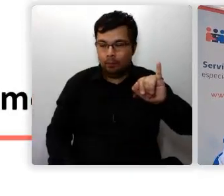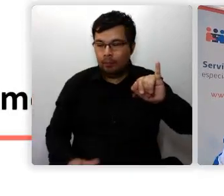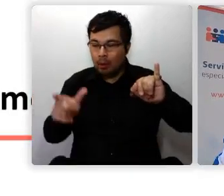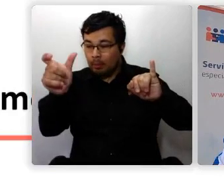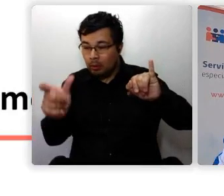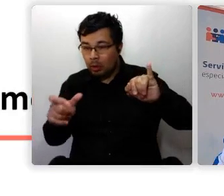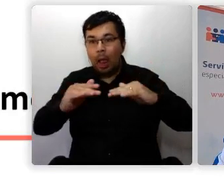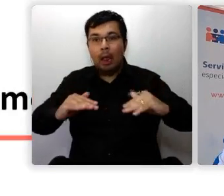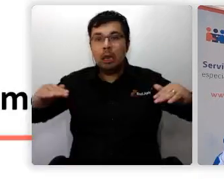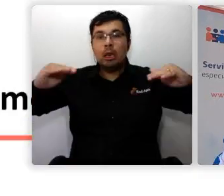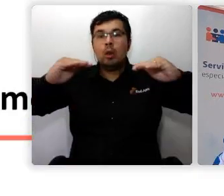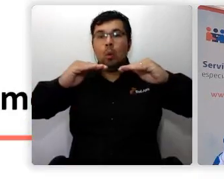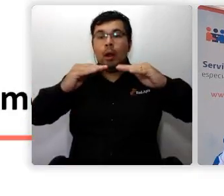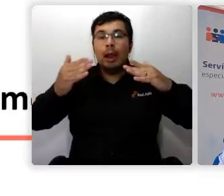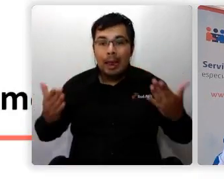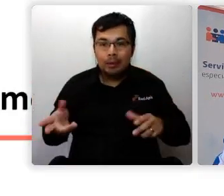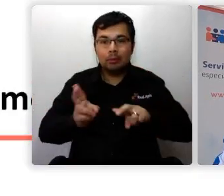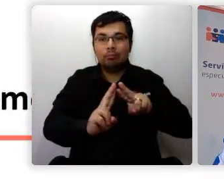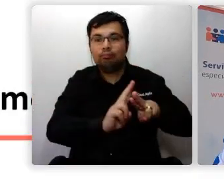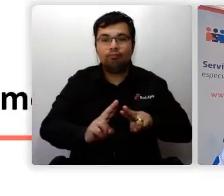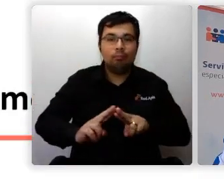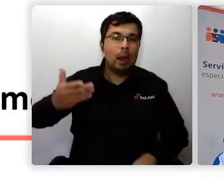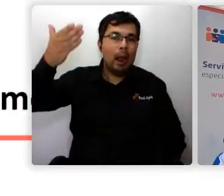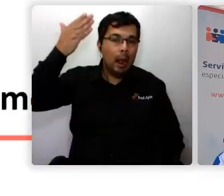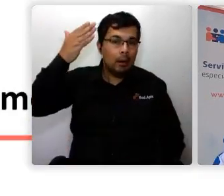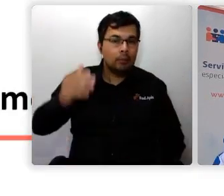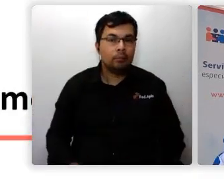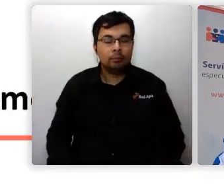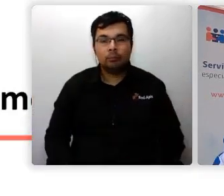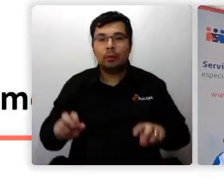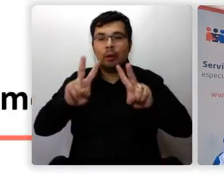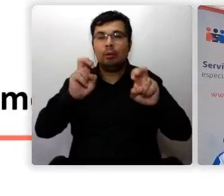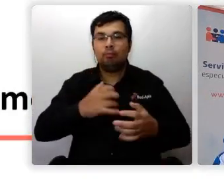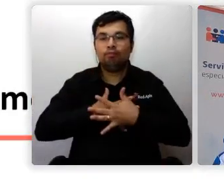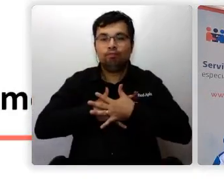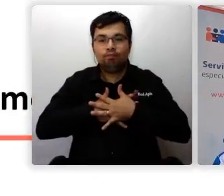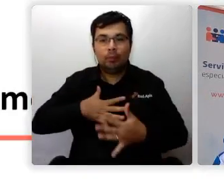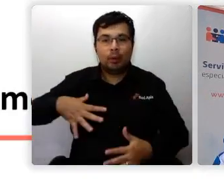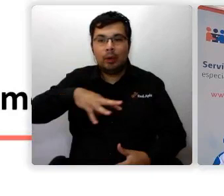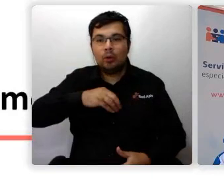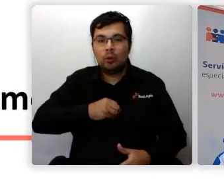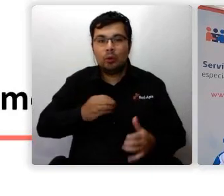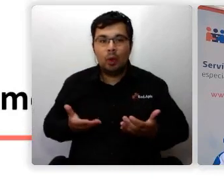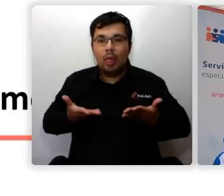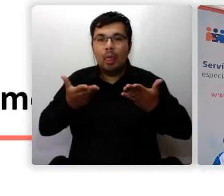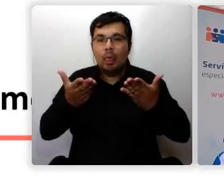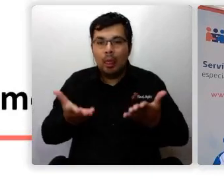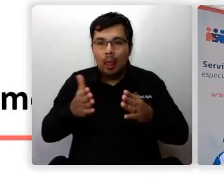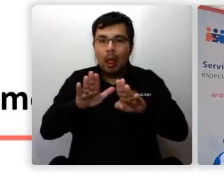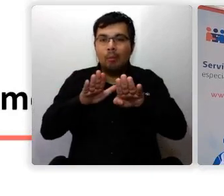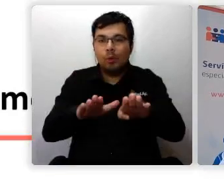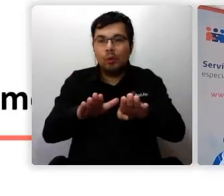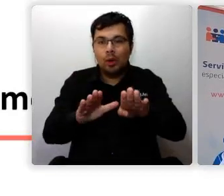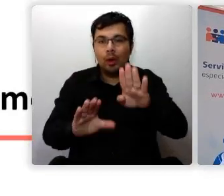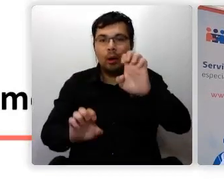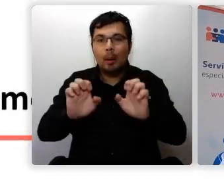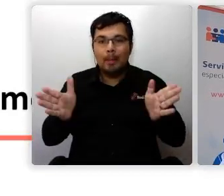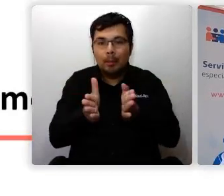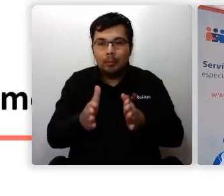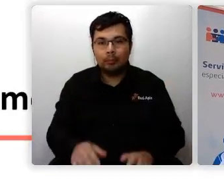sentido con el que fuimos creados y el sentido que nosotros le estamos dando, el sentido de apoyar a los más chicos para